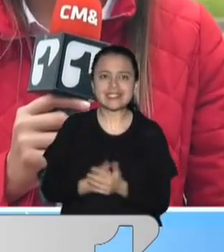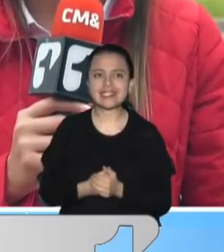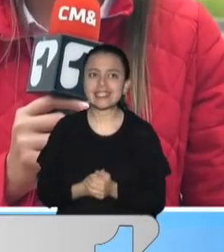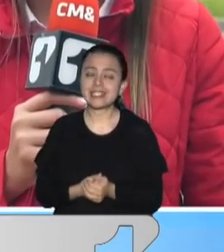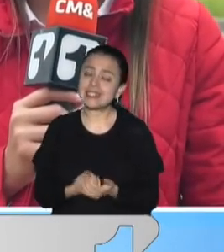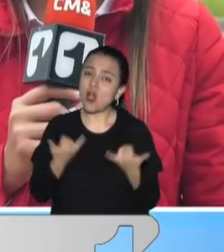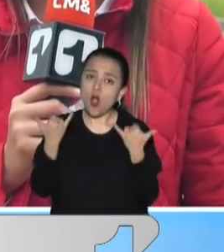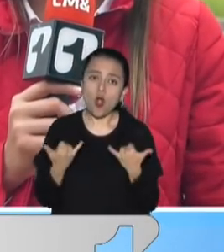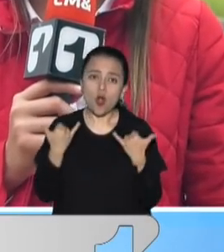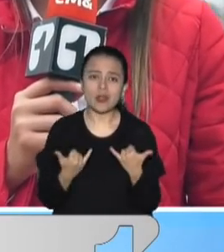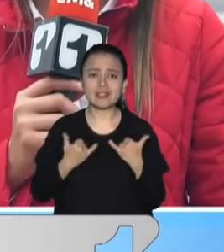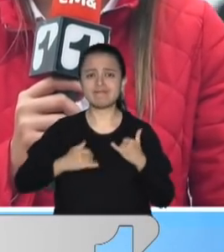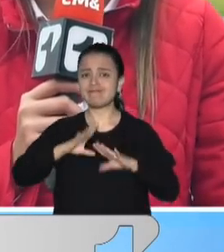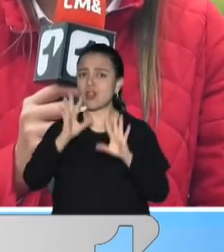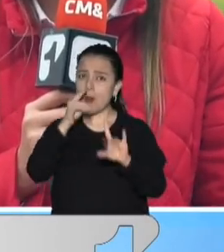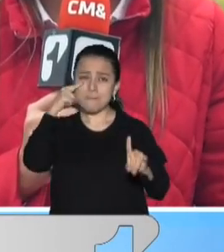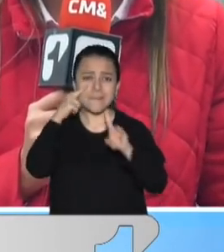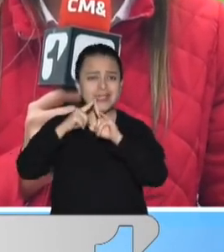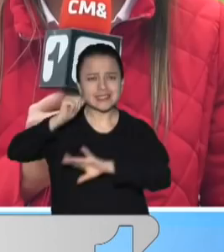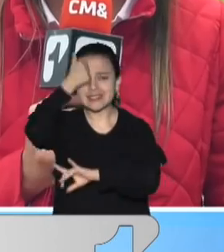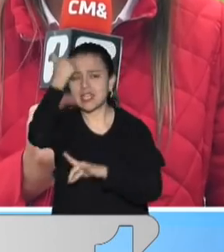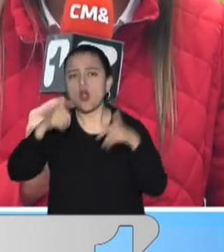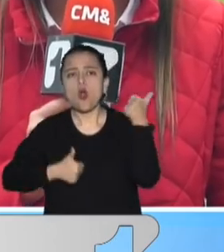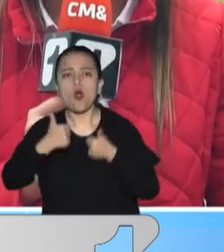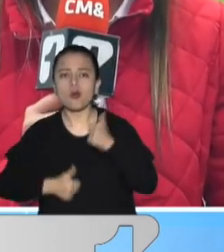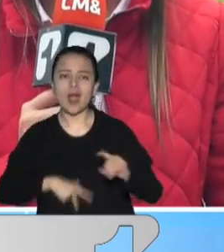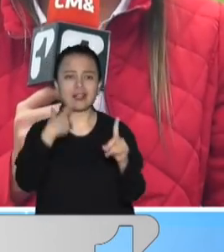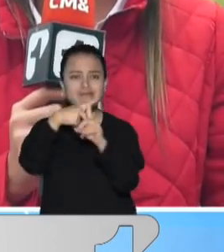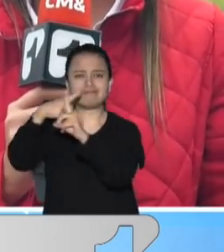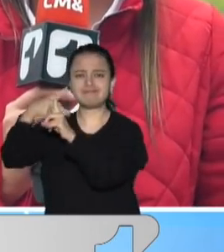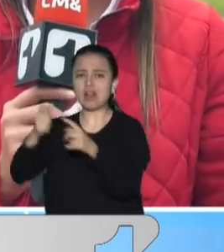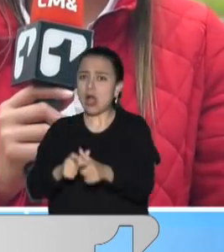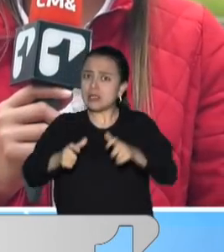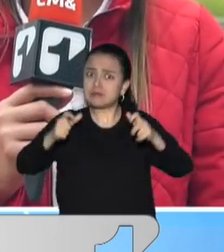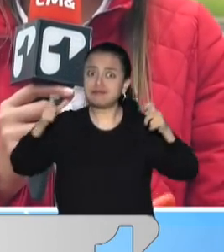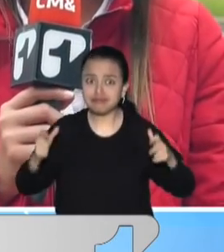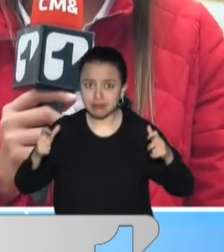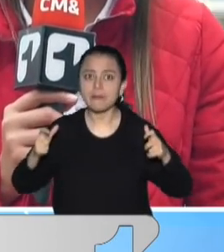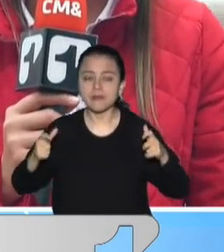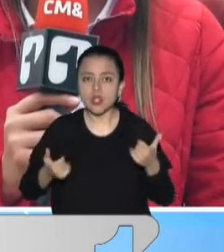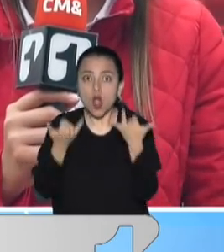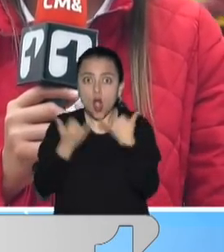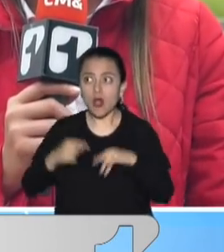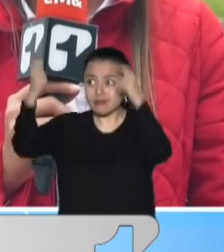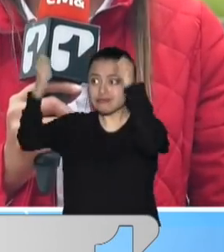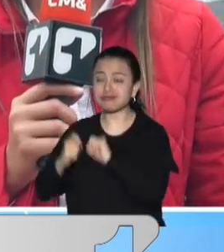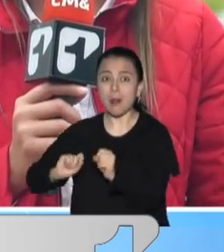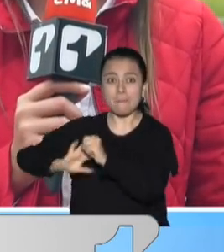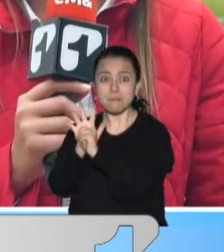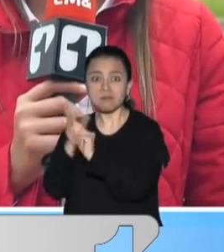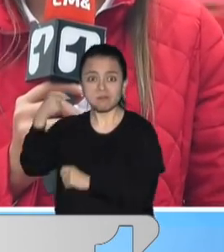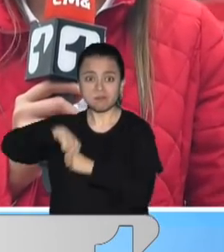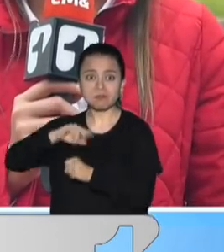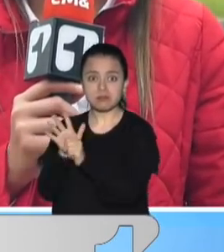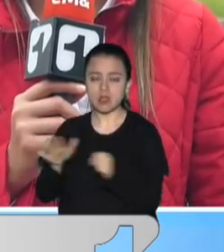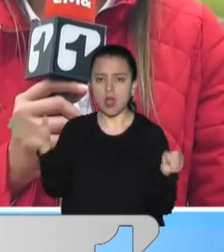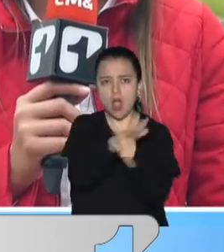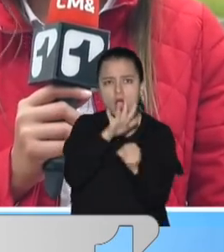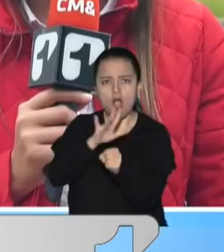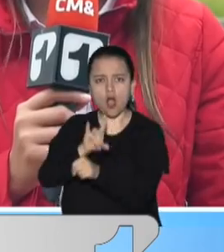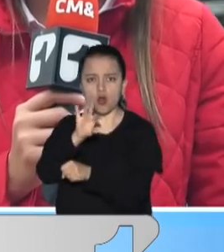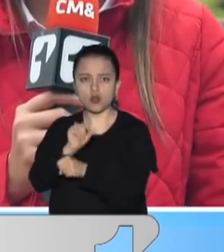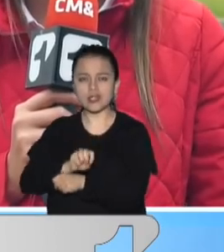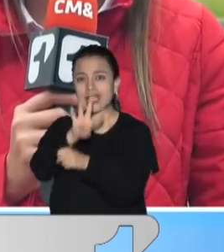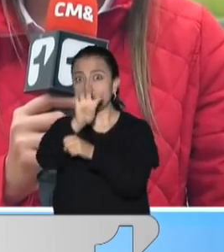este tercer pico de la pandemia que se ha vuelto extenso y peligroso. Hasta el momento las cifras son las siguientes: en UCI total tenemos una ocupación